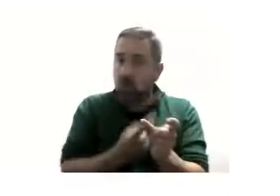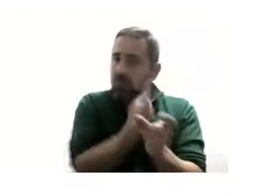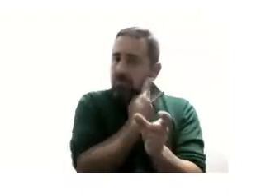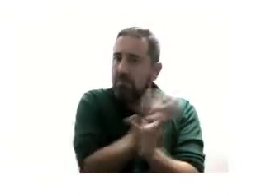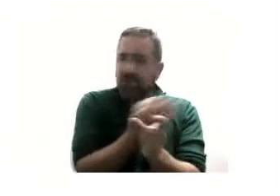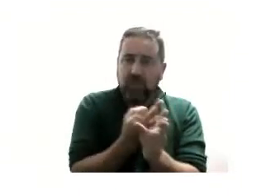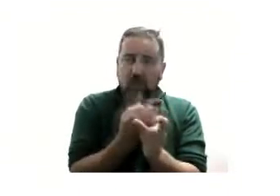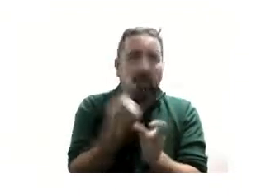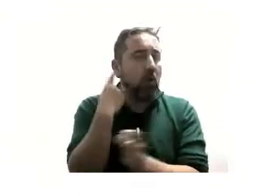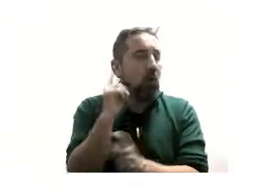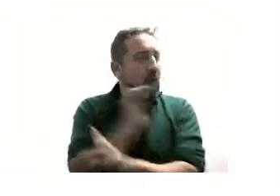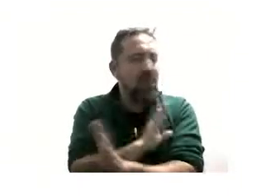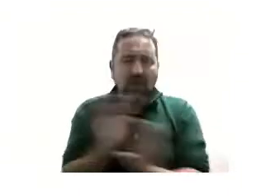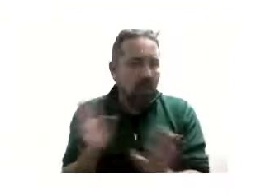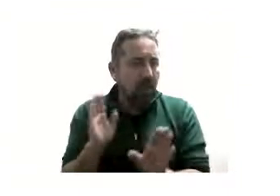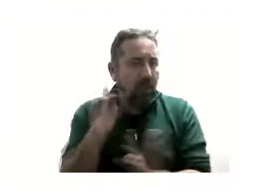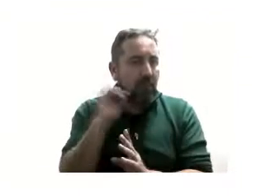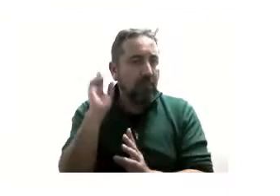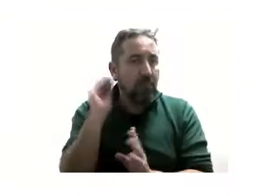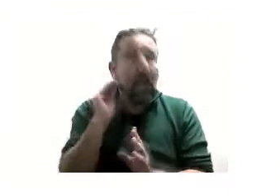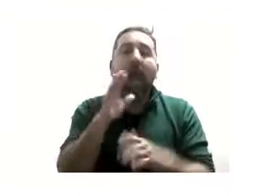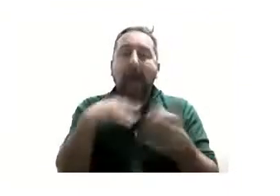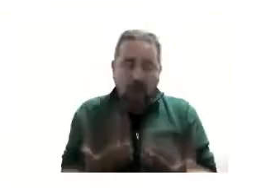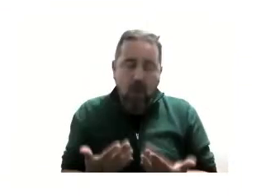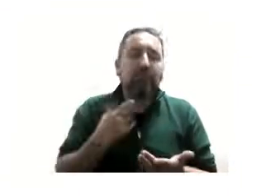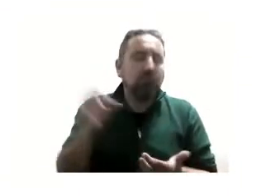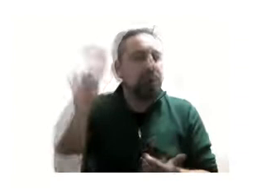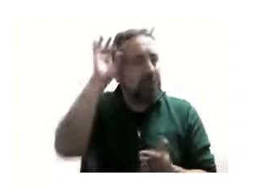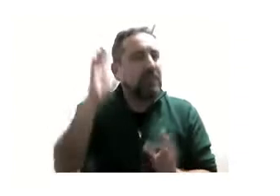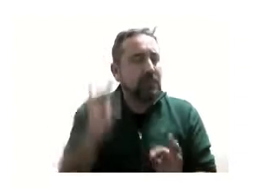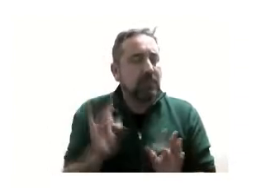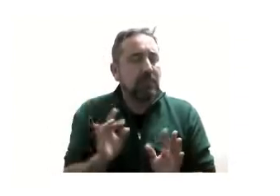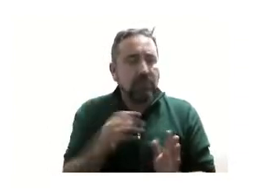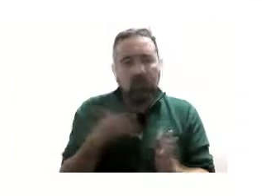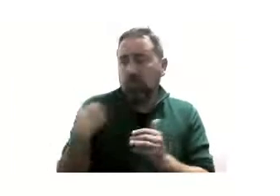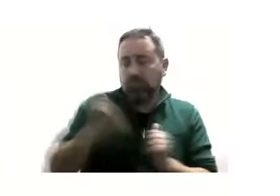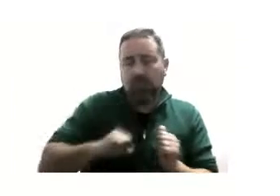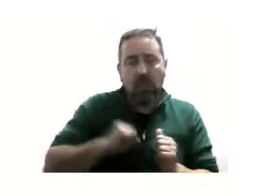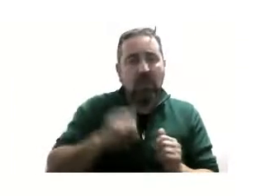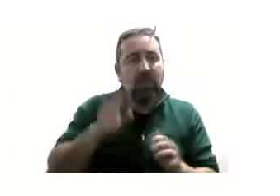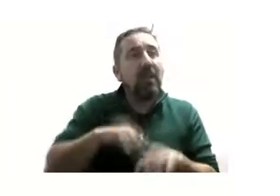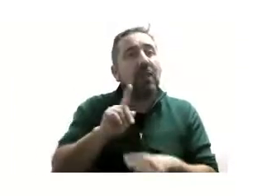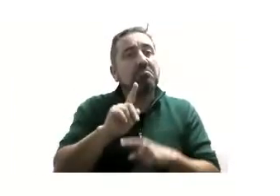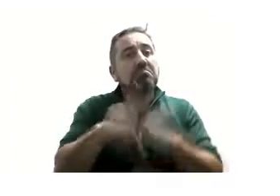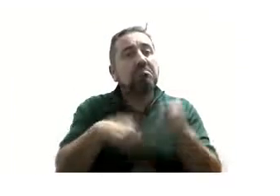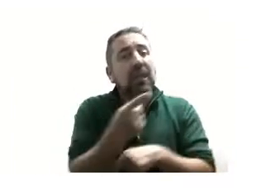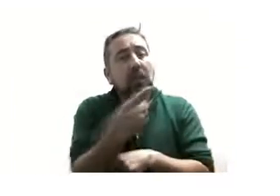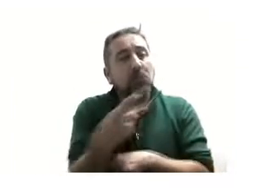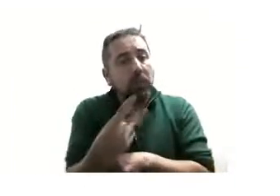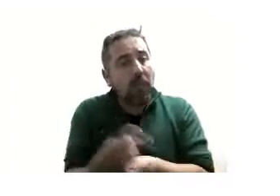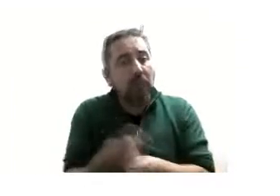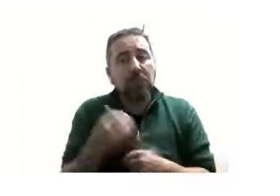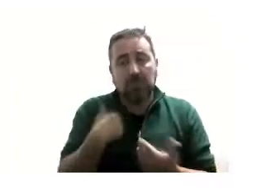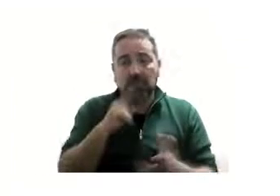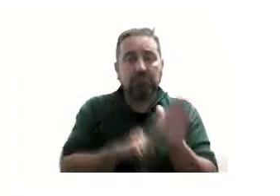oído y nada por el otro. En estos casos ahora se está poniendo el implante coclear en los últimos años con resultados también cada vez más prometedores,